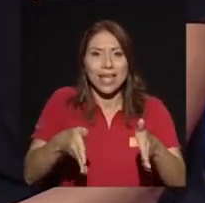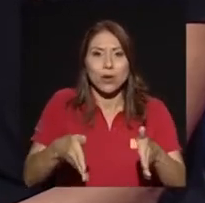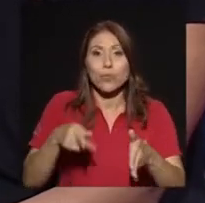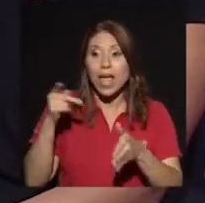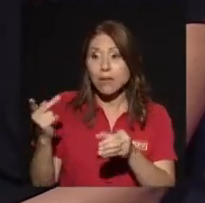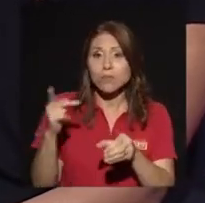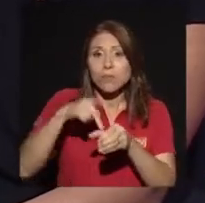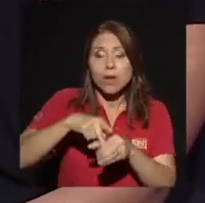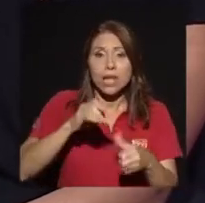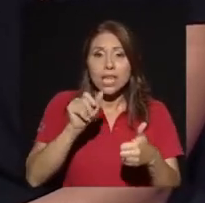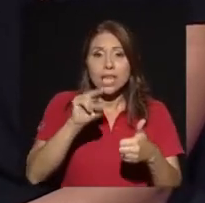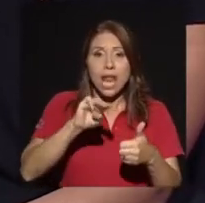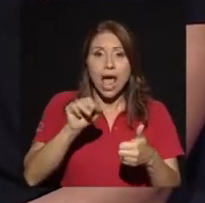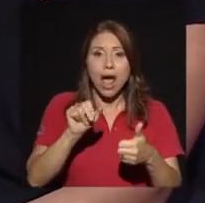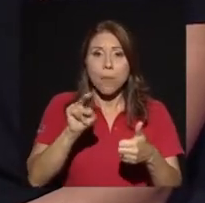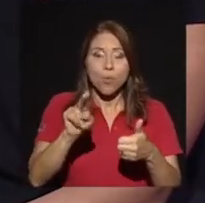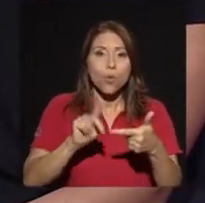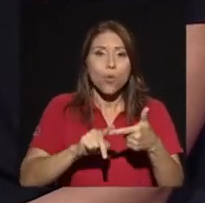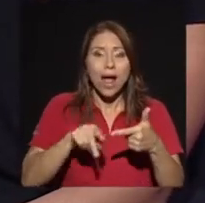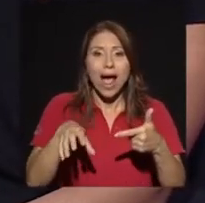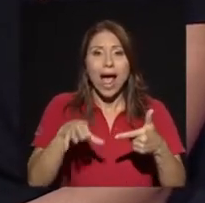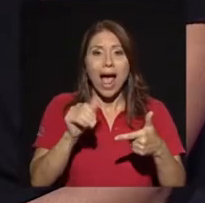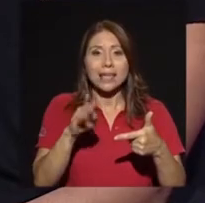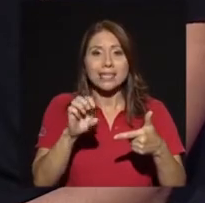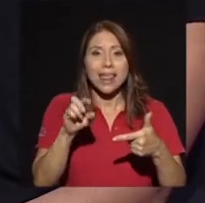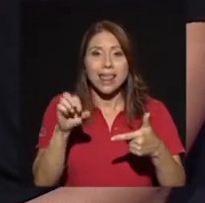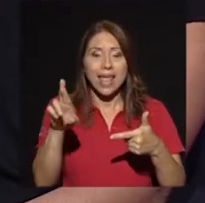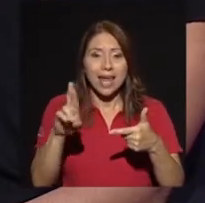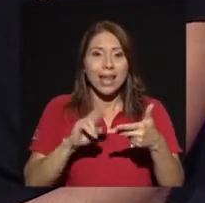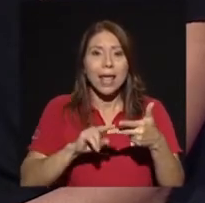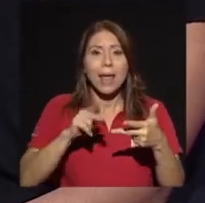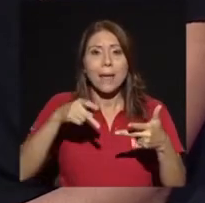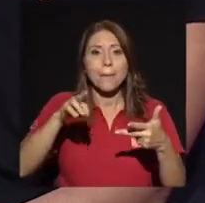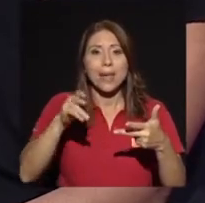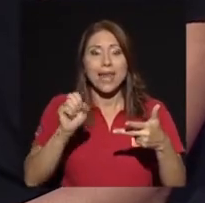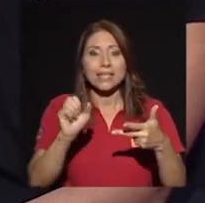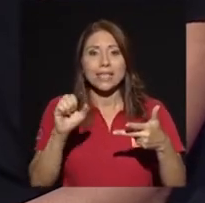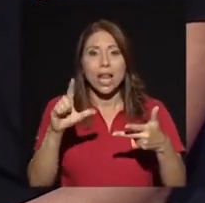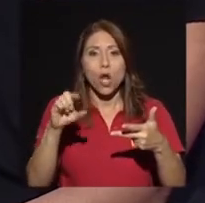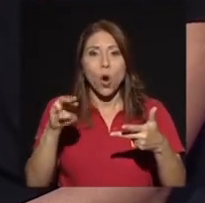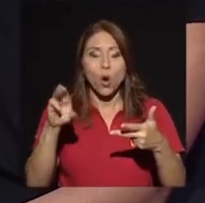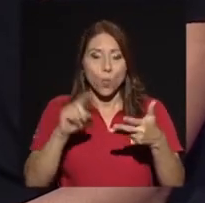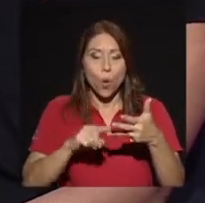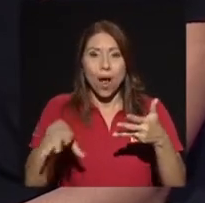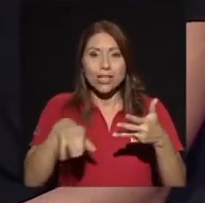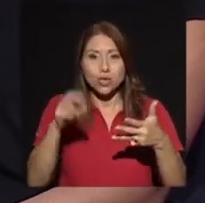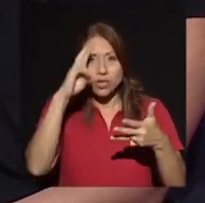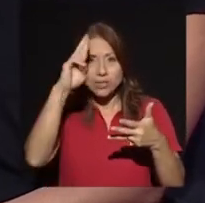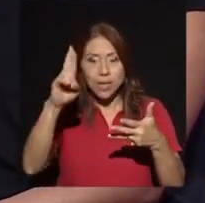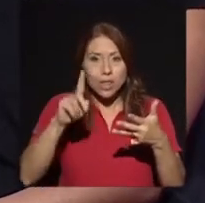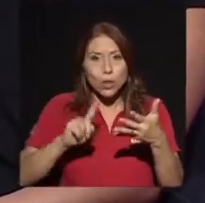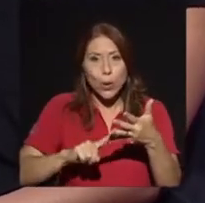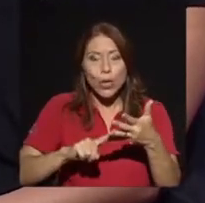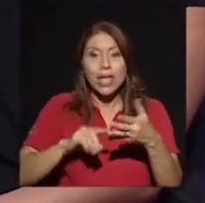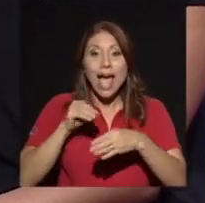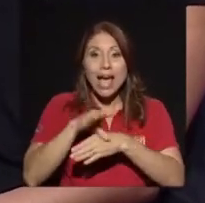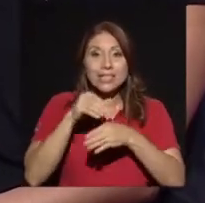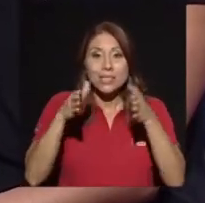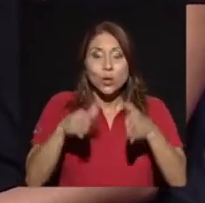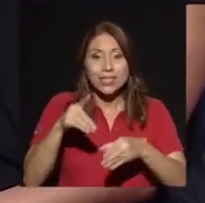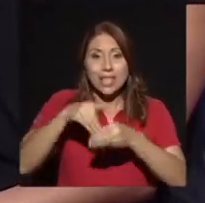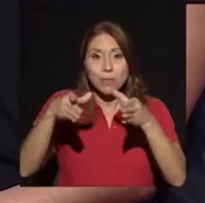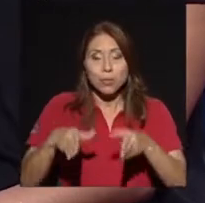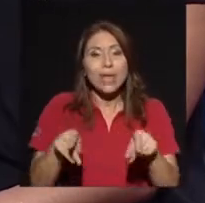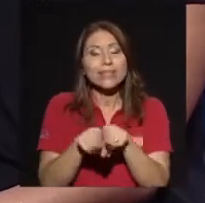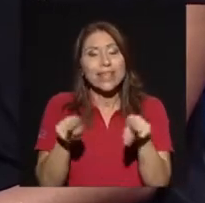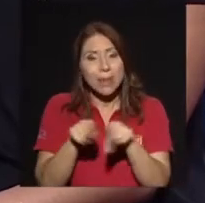el INAMU, Acceder, Peras del Olmo, nuestro colectivo Acción Respeto, y algunas asesoras de diputadas que también tuvieron mucho interés